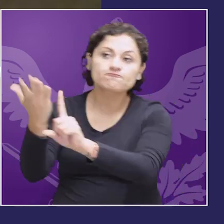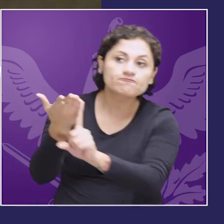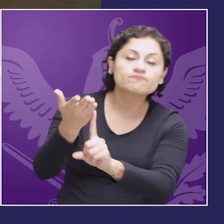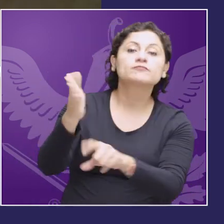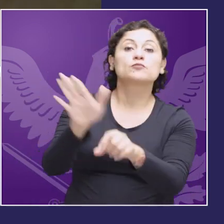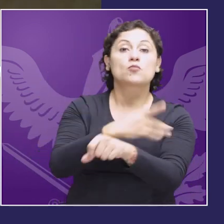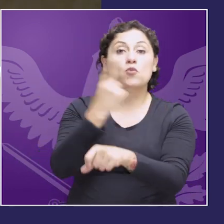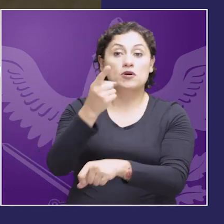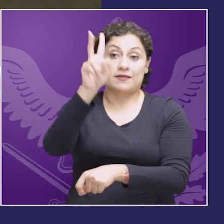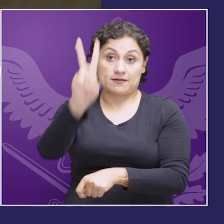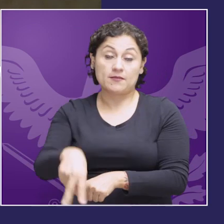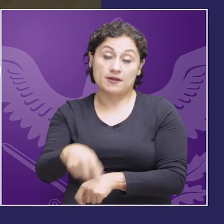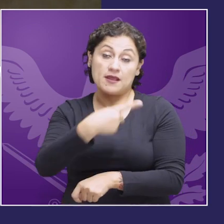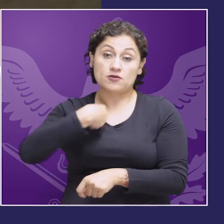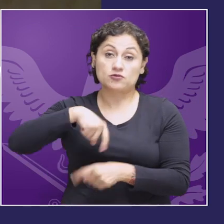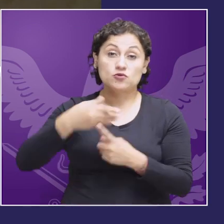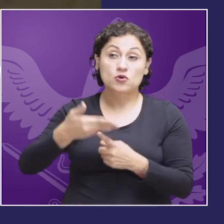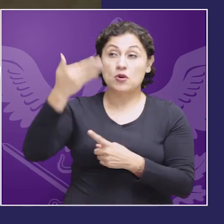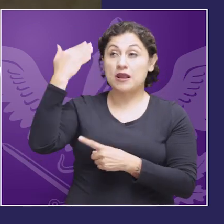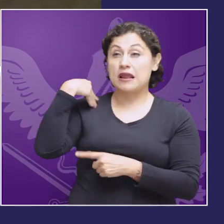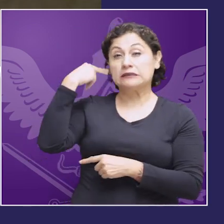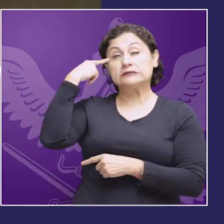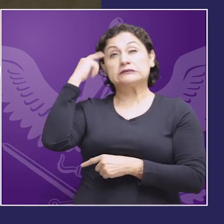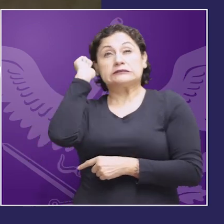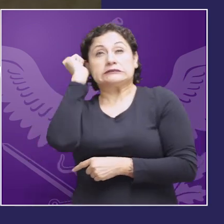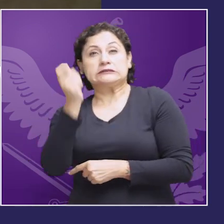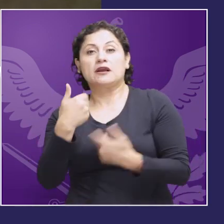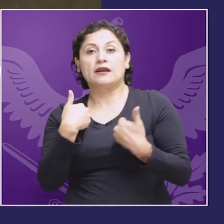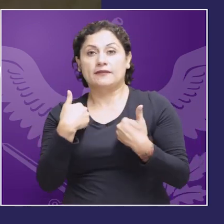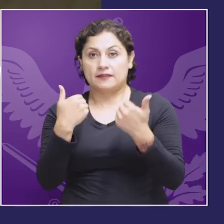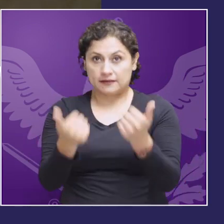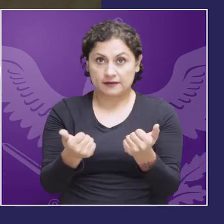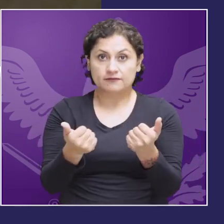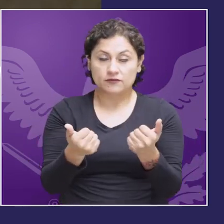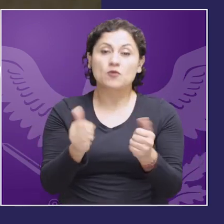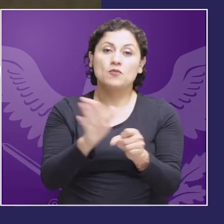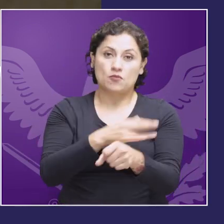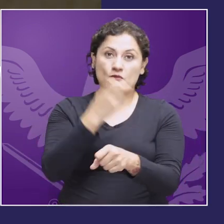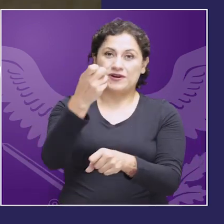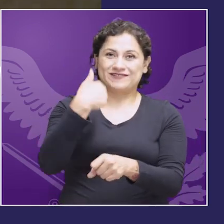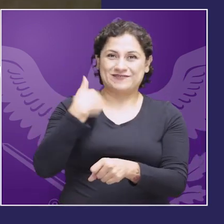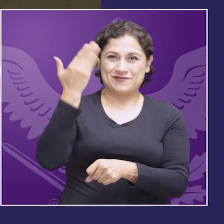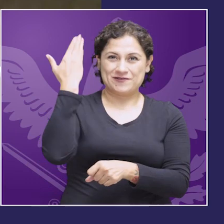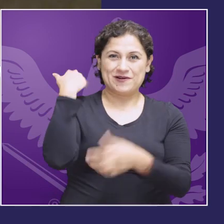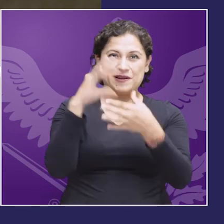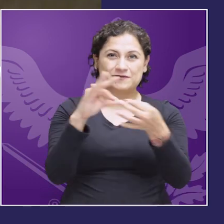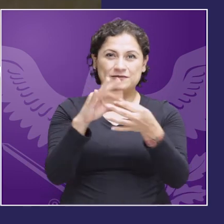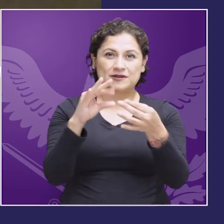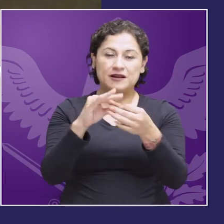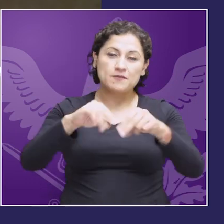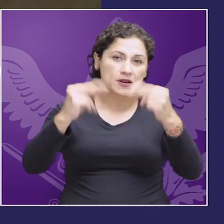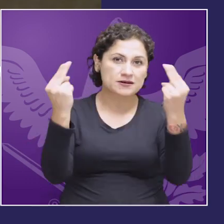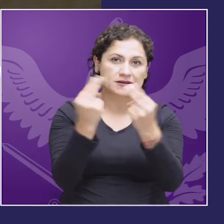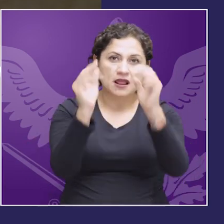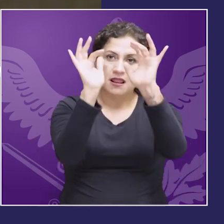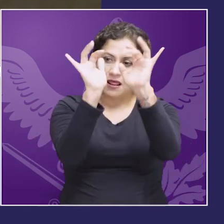por eso me refería yo al inicio a la necesidad de esta narrativa efectiva y esta labor de convencimiento y de persuasión, porque al final es eso, y